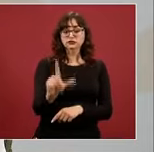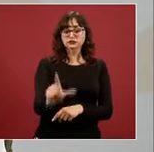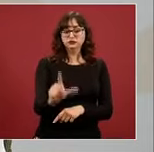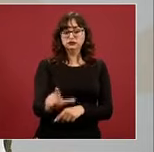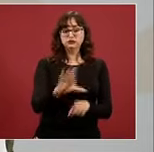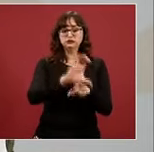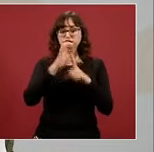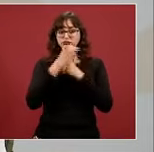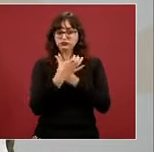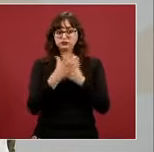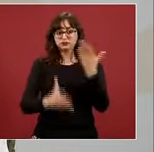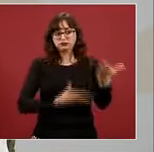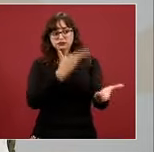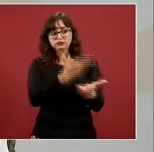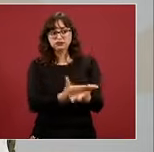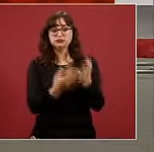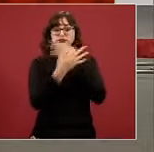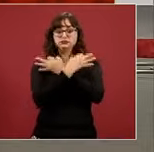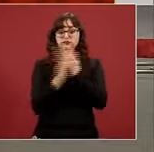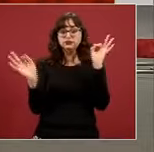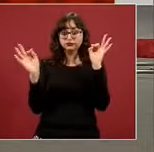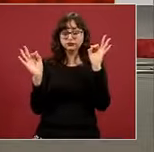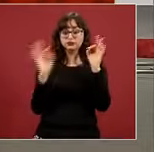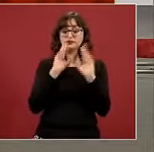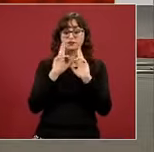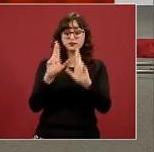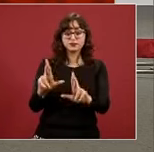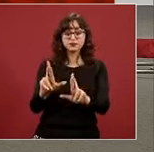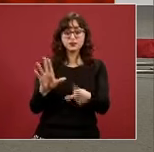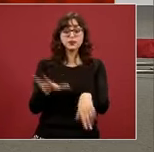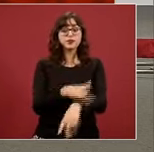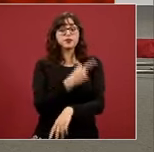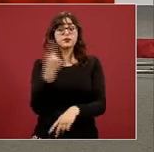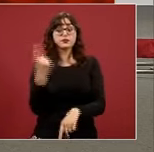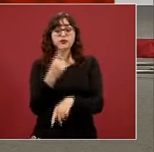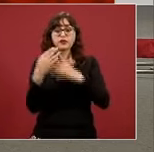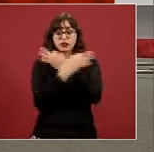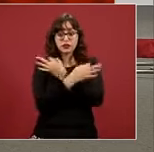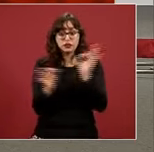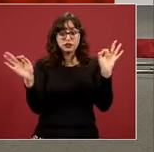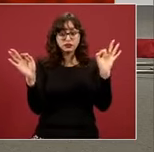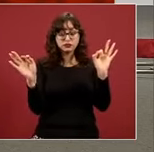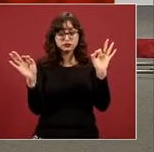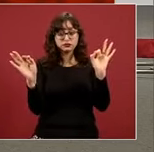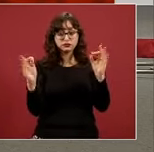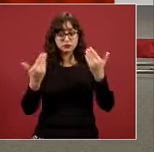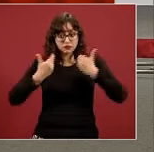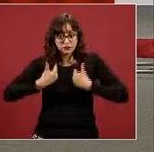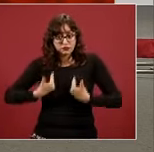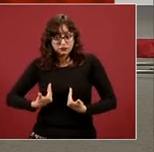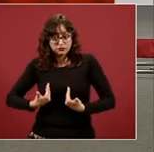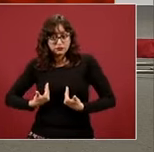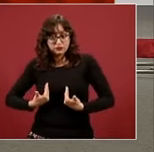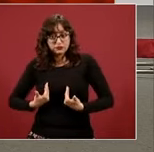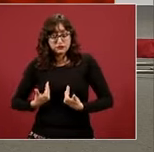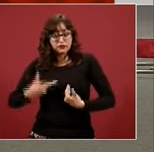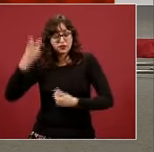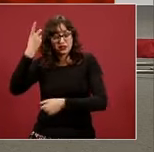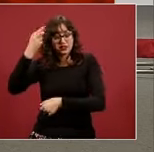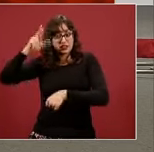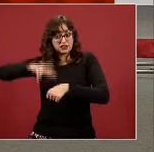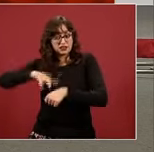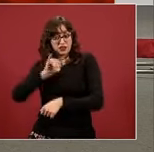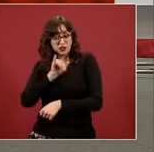pronuncie, para responder eso, porque no es un pronunciamiento que deba de ser de su servidor como director del Seguro